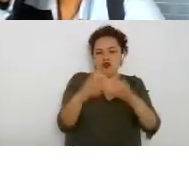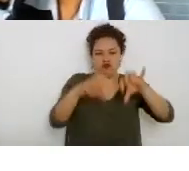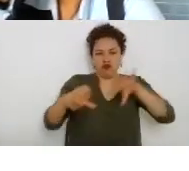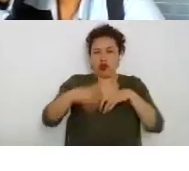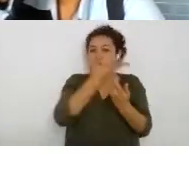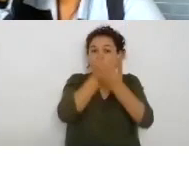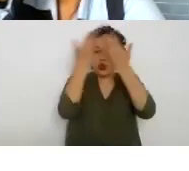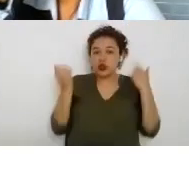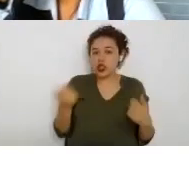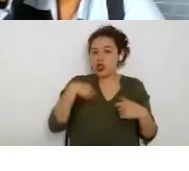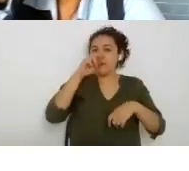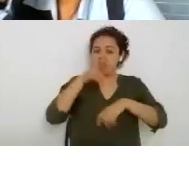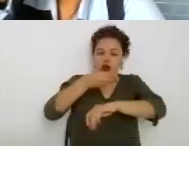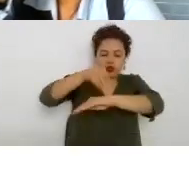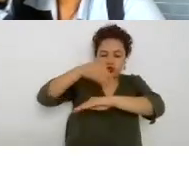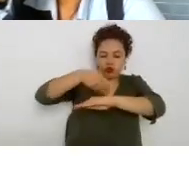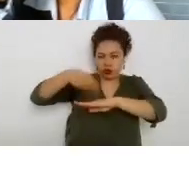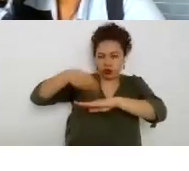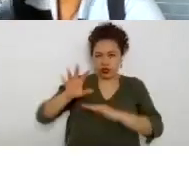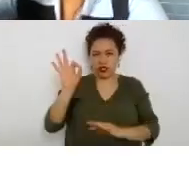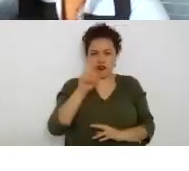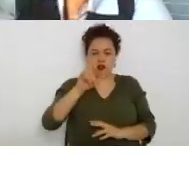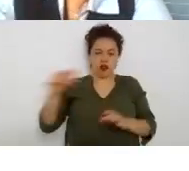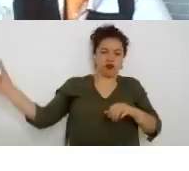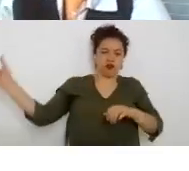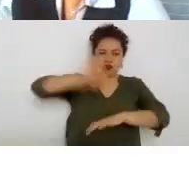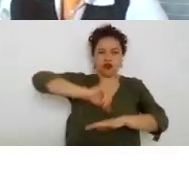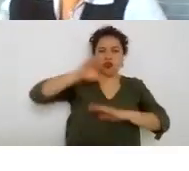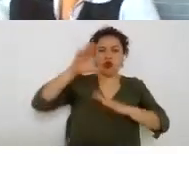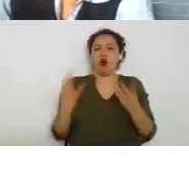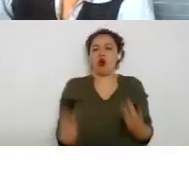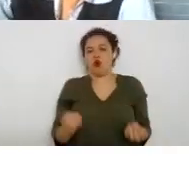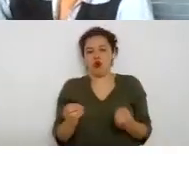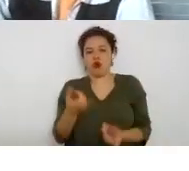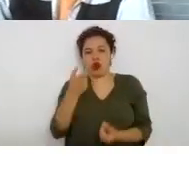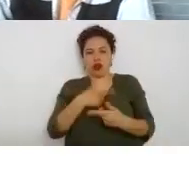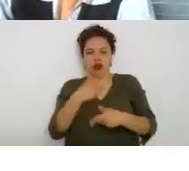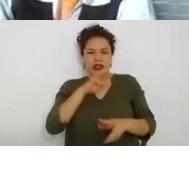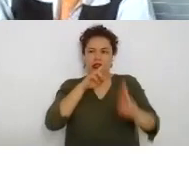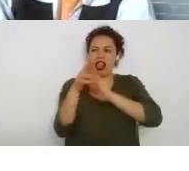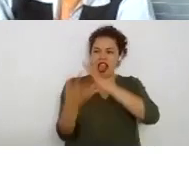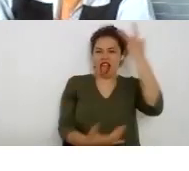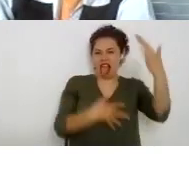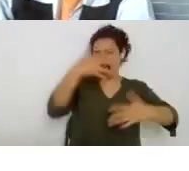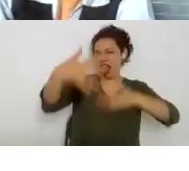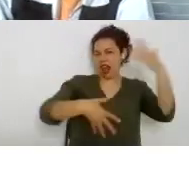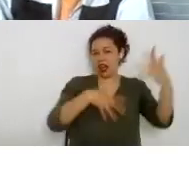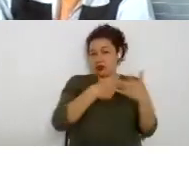acuerdo? Entonces, yo no sé si a lo mejor al aplicar el agua o el suero, esa sustancia vaya a reaccionar de forma violenta.